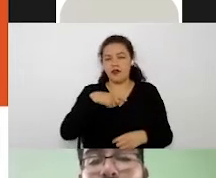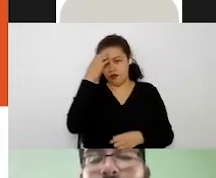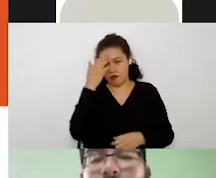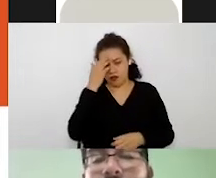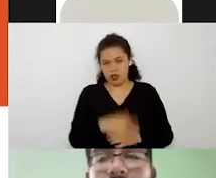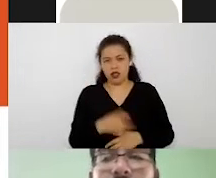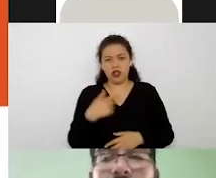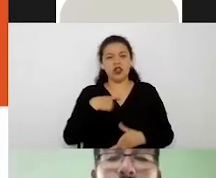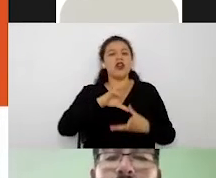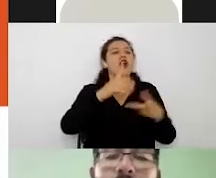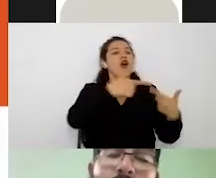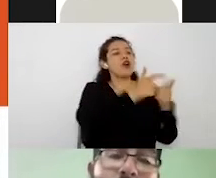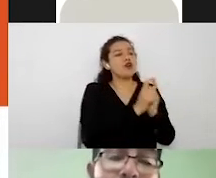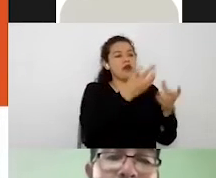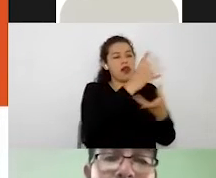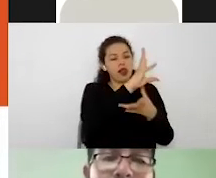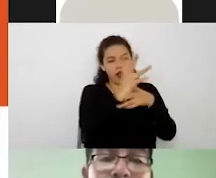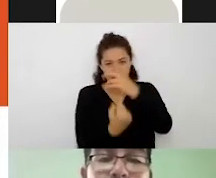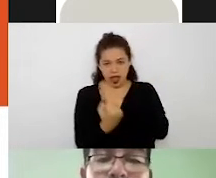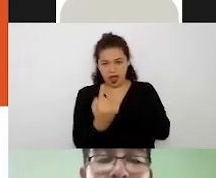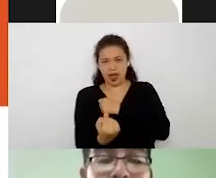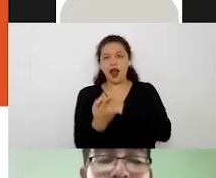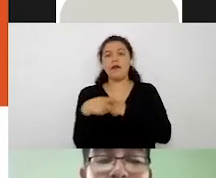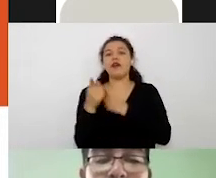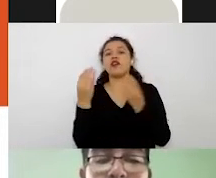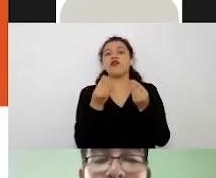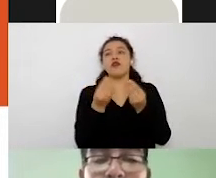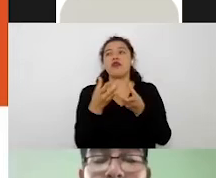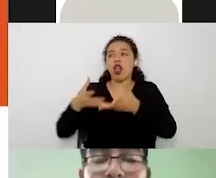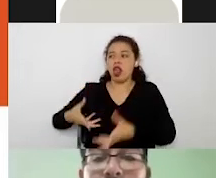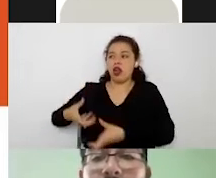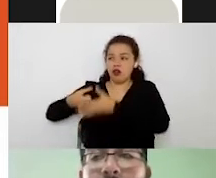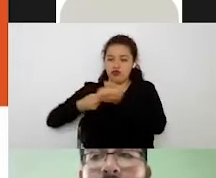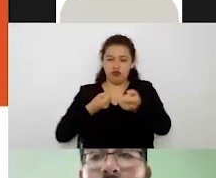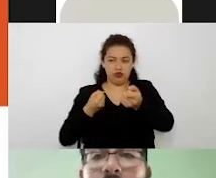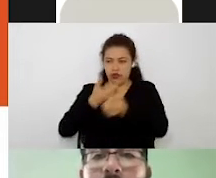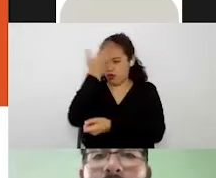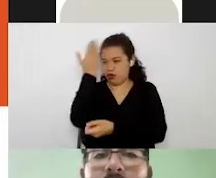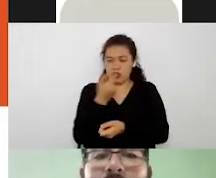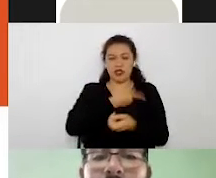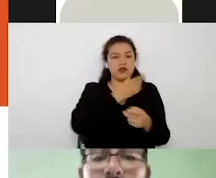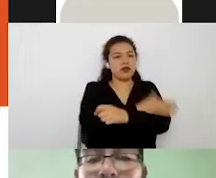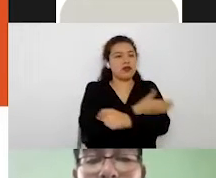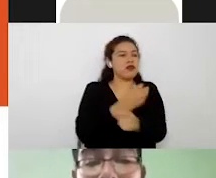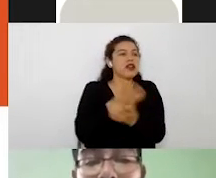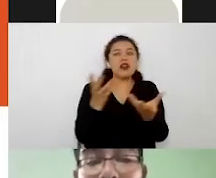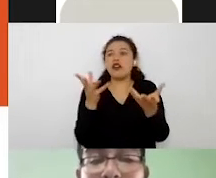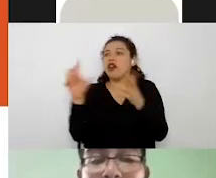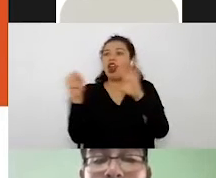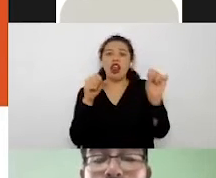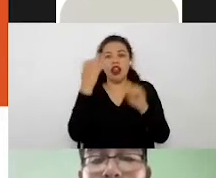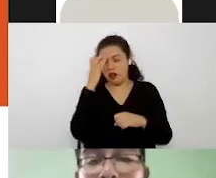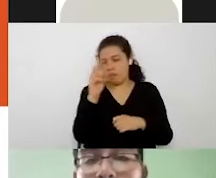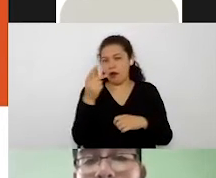soy multibrigadista y no sé dónde están los extintores y no se dan abasto mis compañeros y tengo que entrar yo